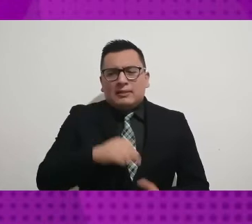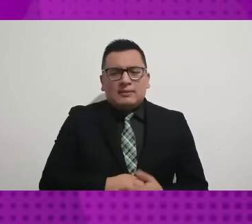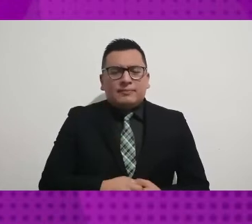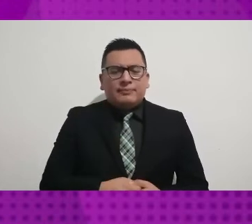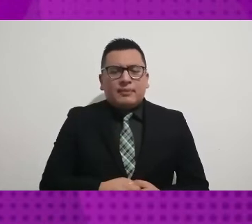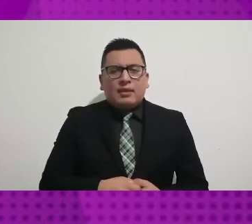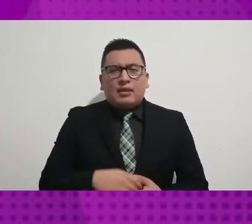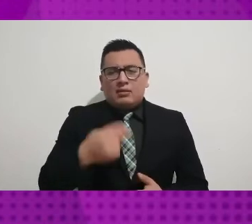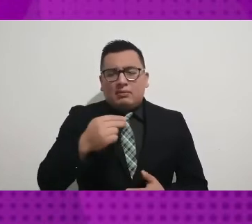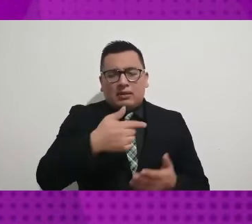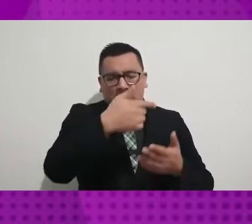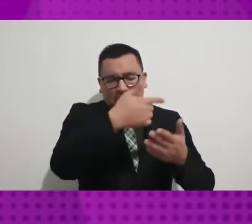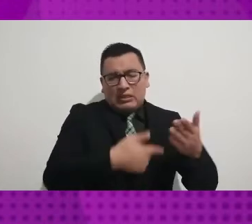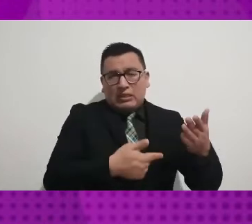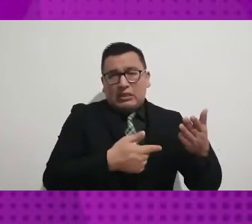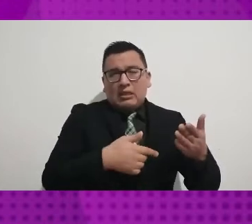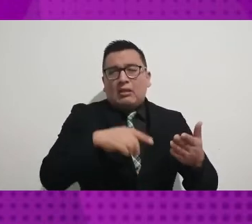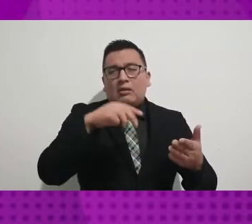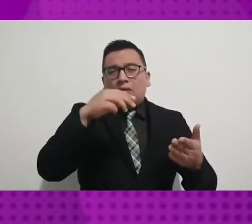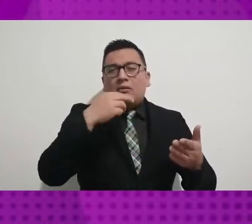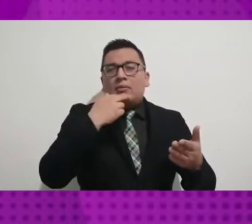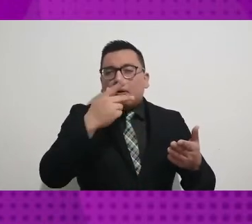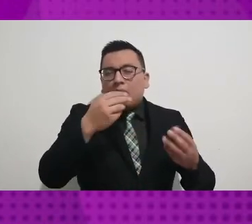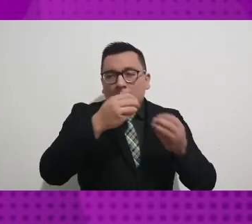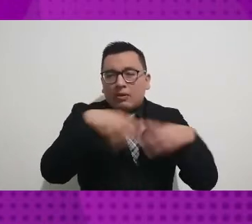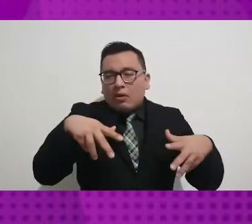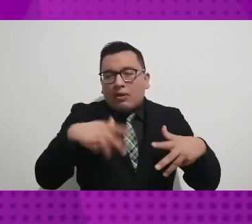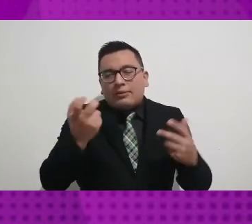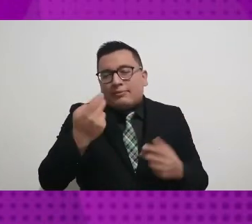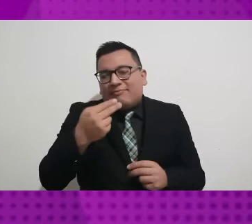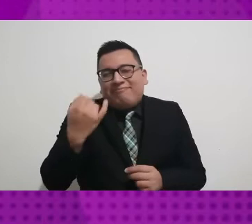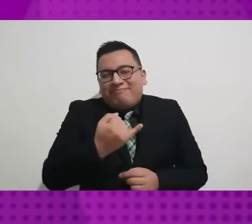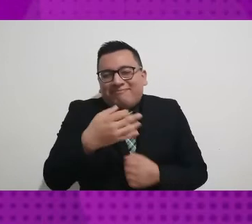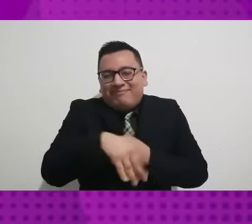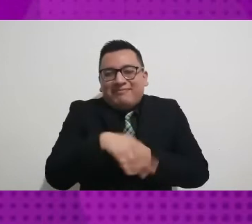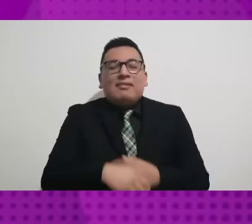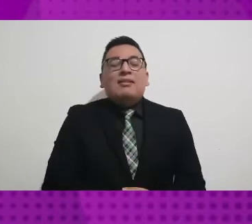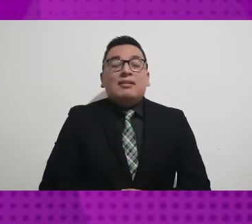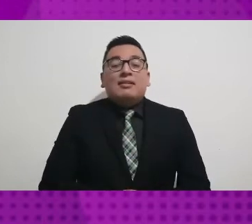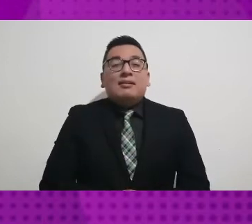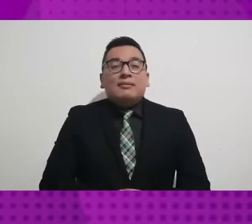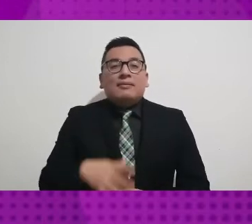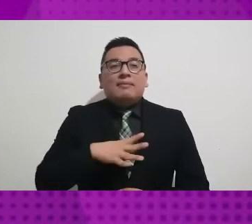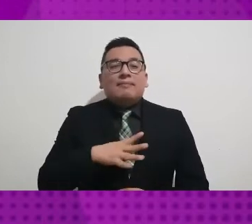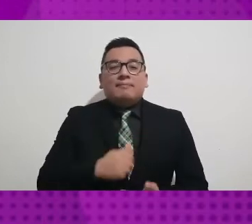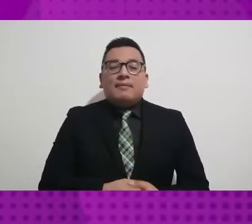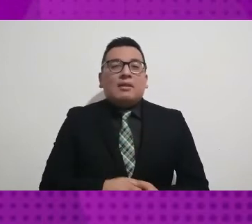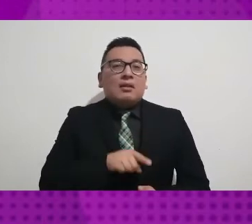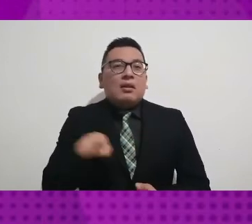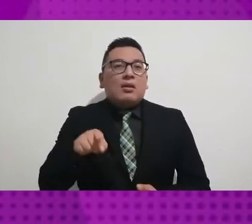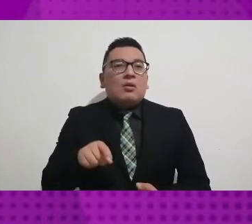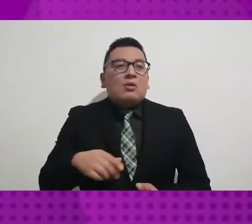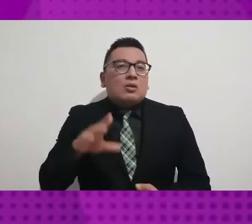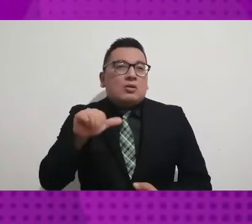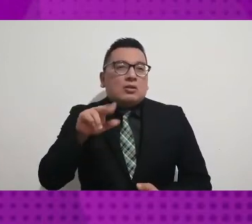combine unas llamadas listas de mejores perdedores, por llamarlo de alguna manera, es decir, aquellos candidatos